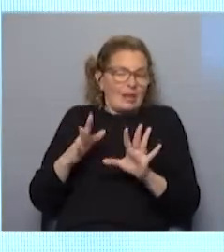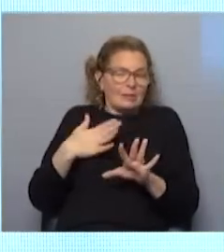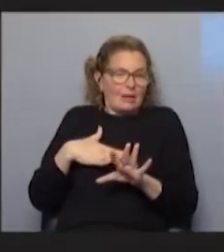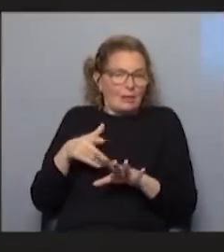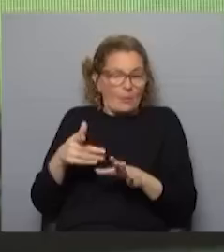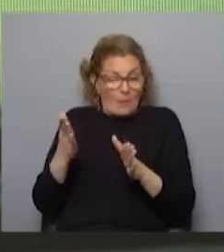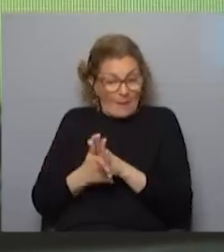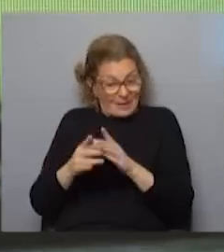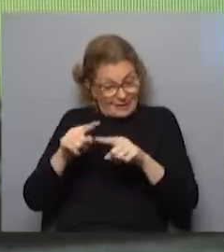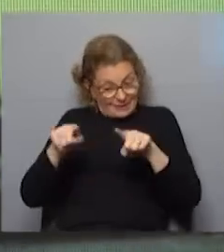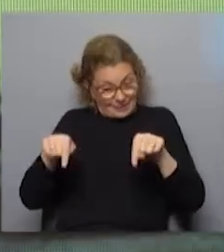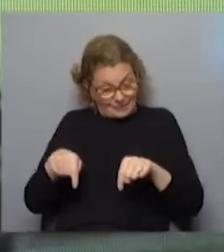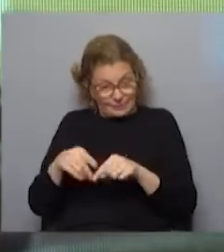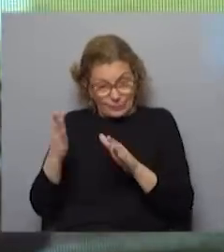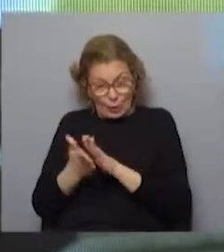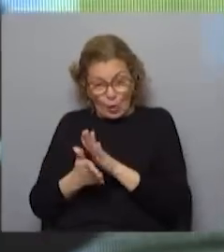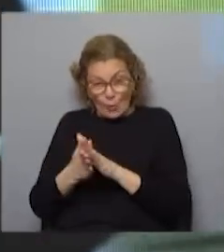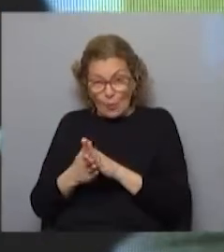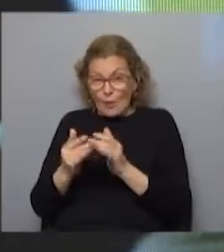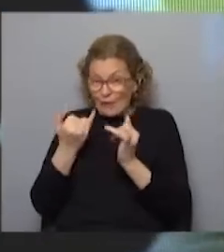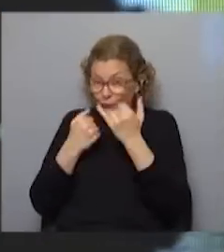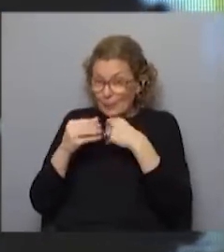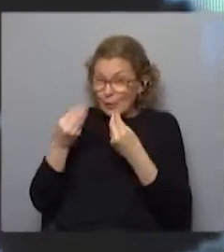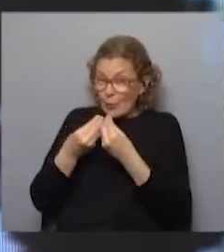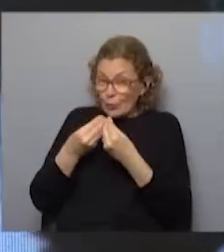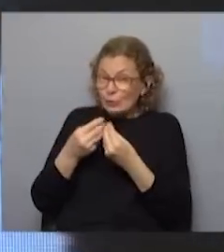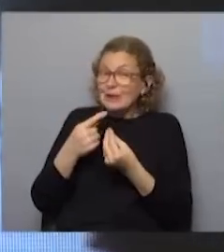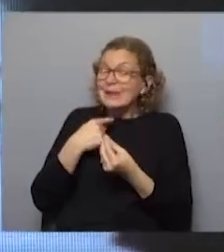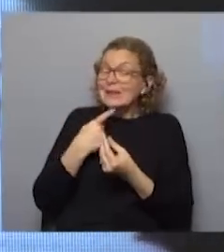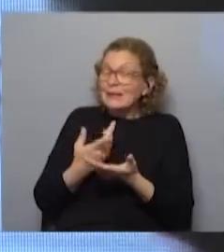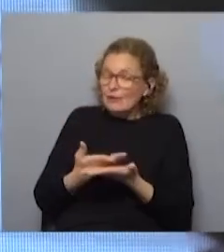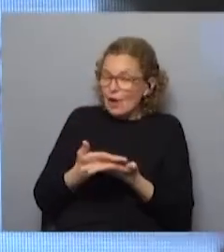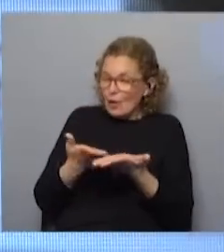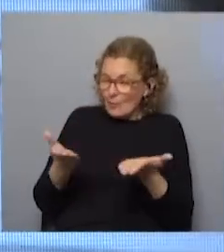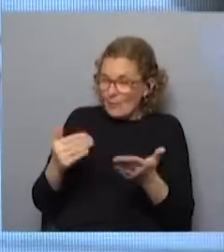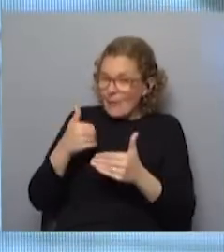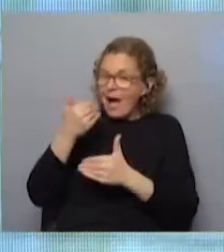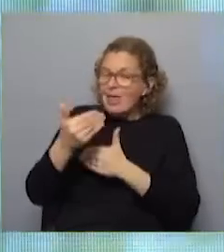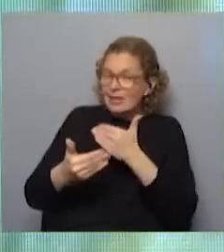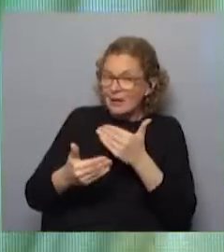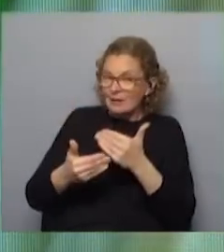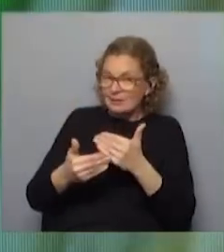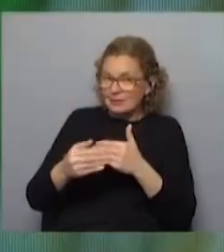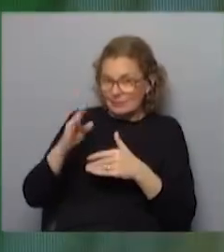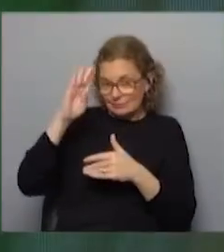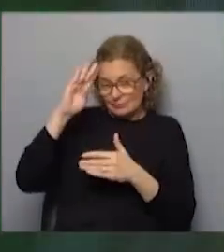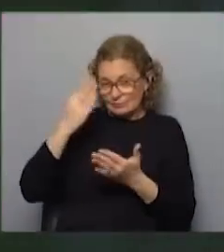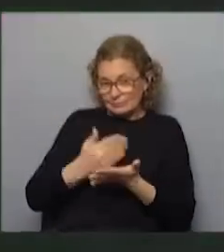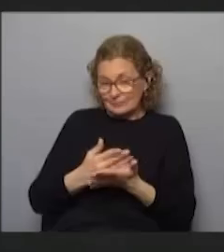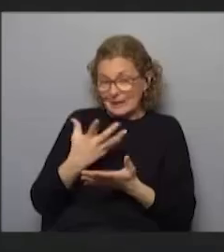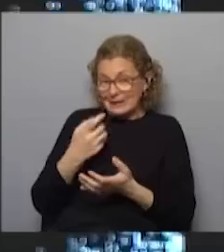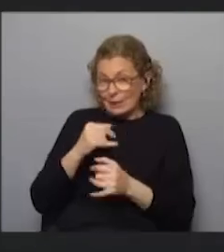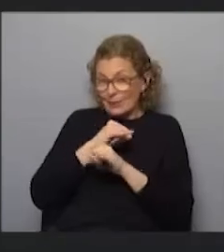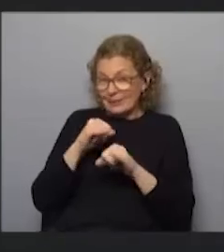estamos entre papelitos Que o a un conjunto de informaciones que sirvieron en el marco más adelante del terrorismo de estado y quiero